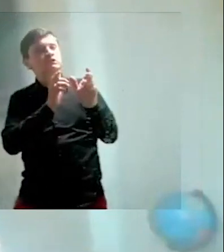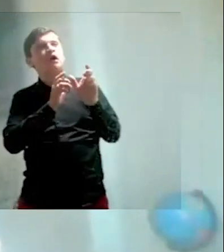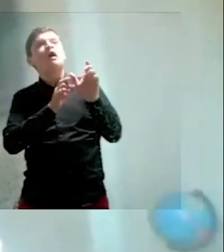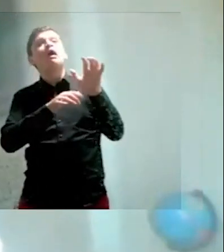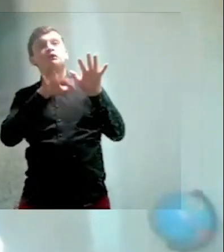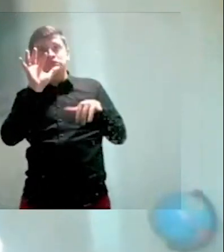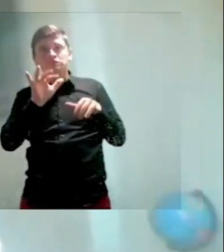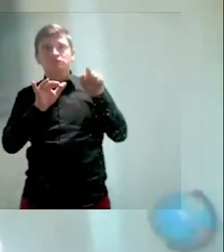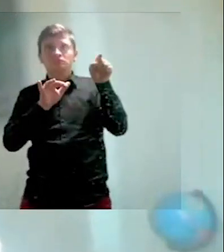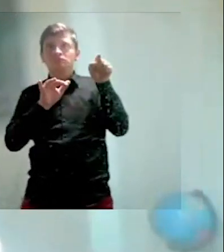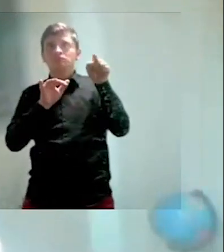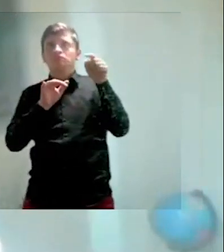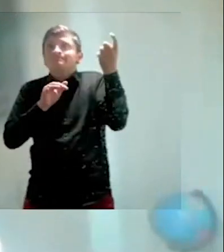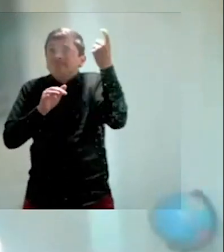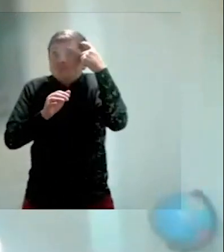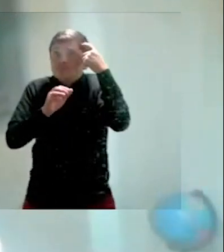digamos, es una